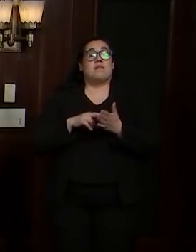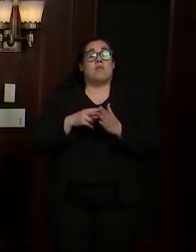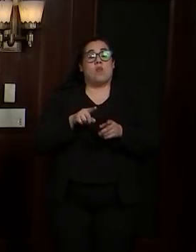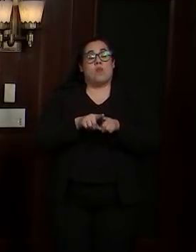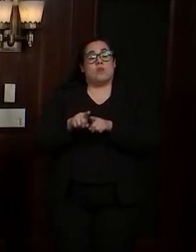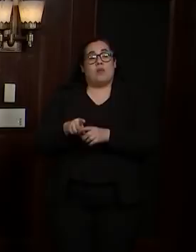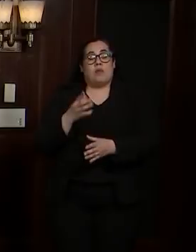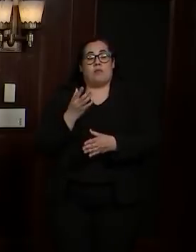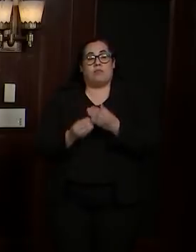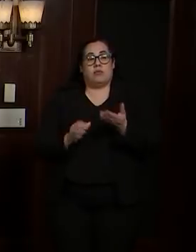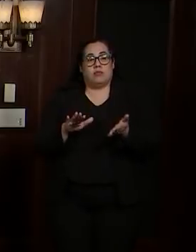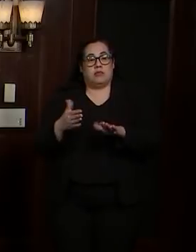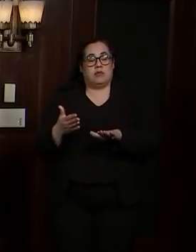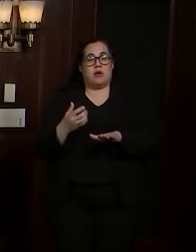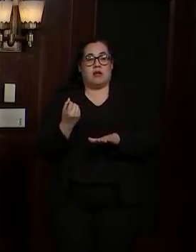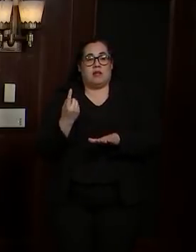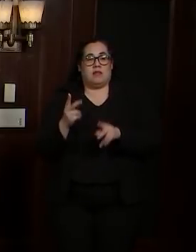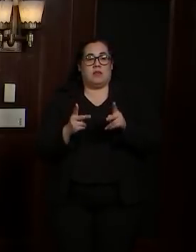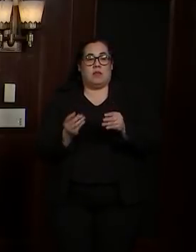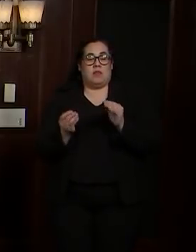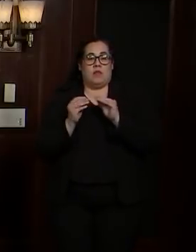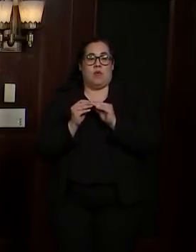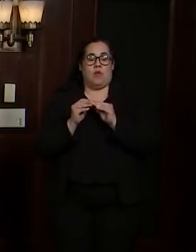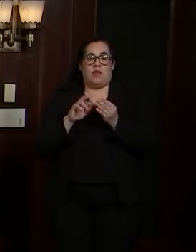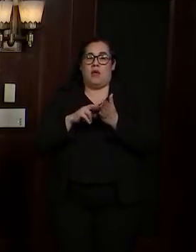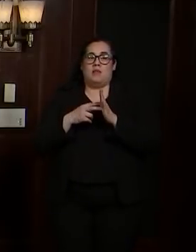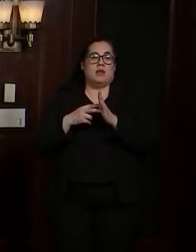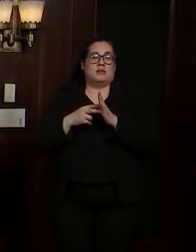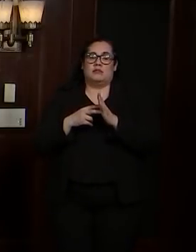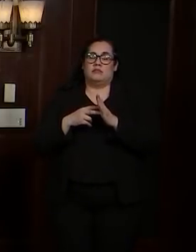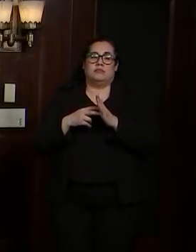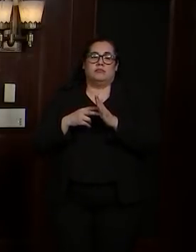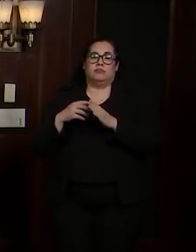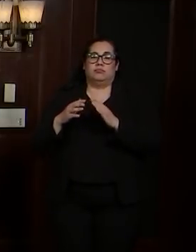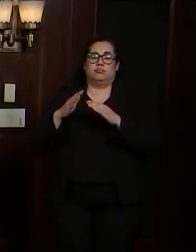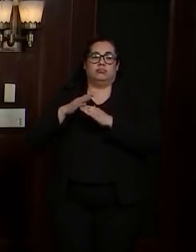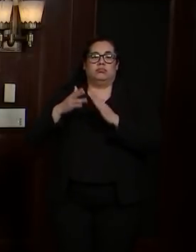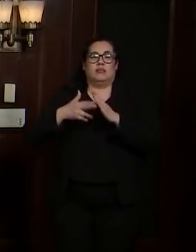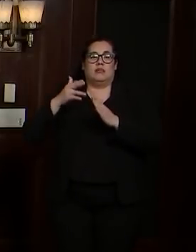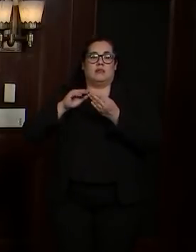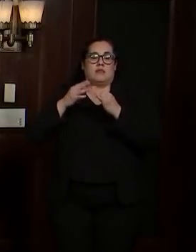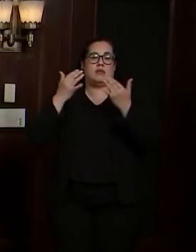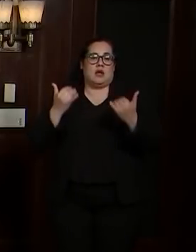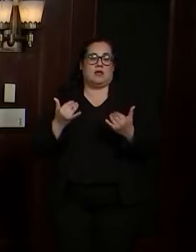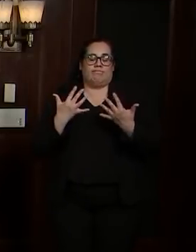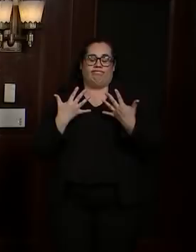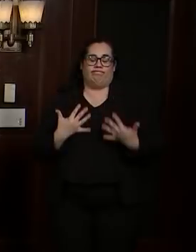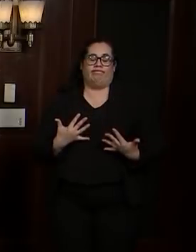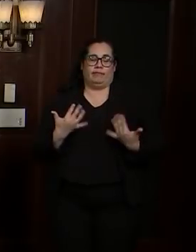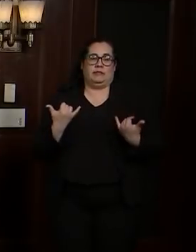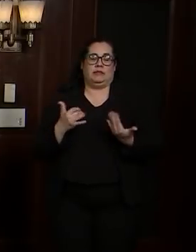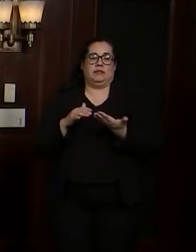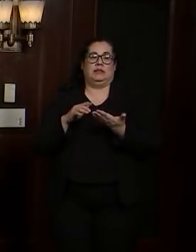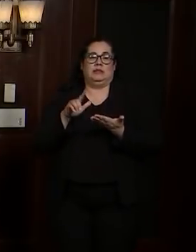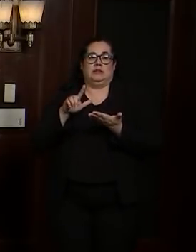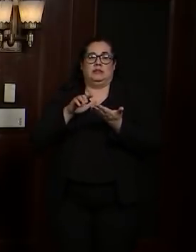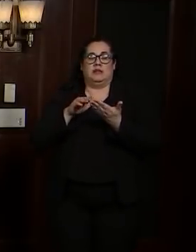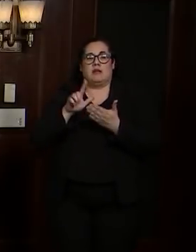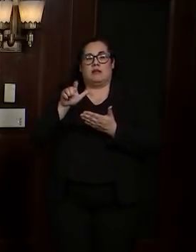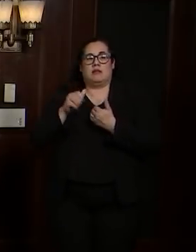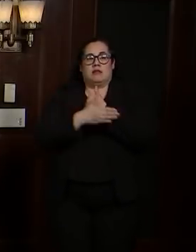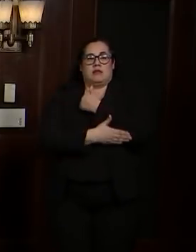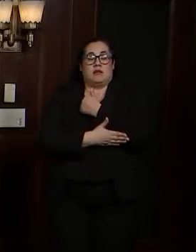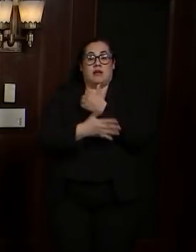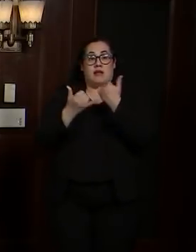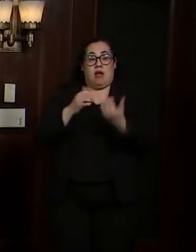Fallecieron 11 personas, un récord, desafortunadamente, en el condado hoy. Y ahora son un